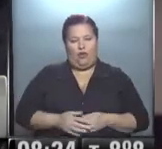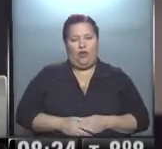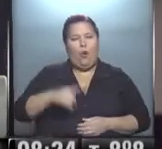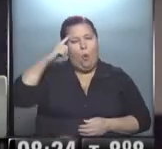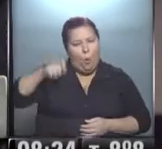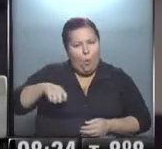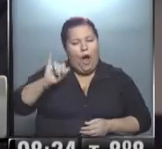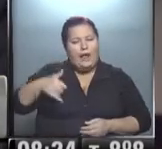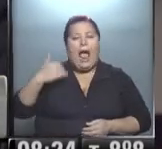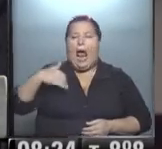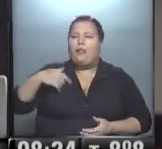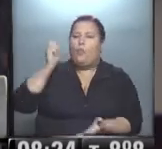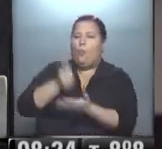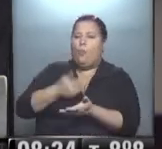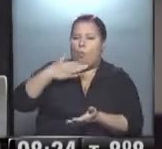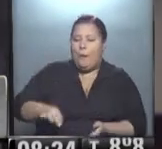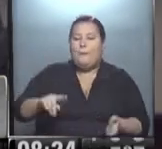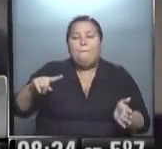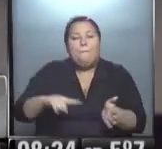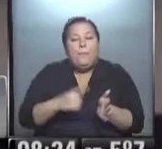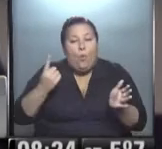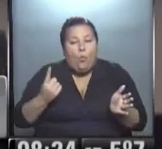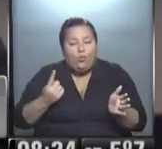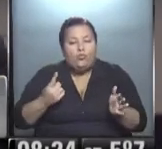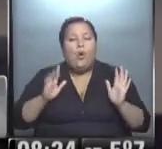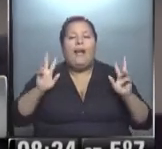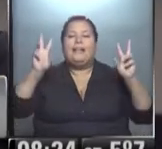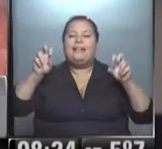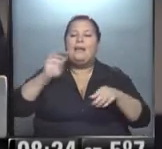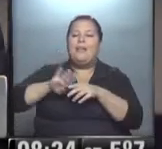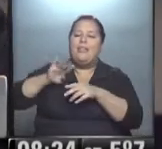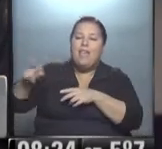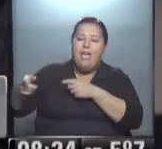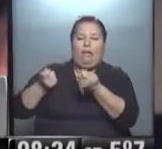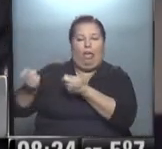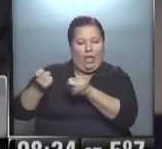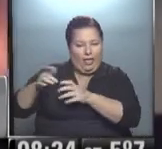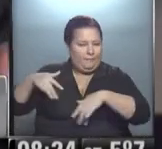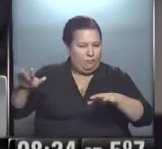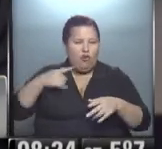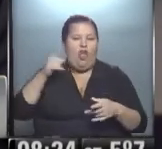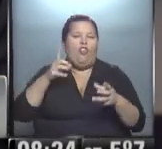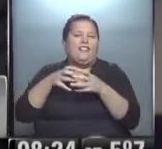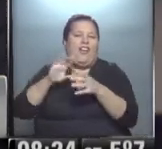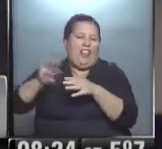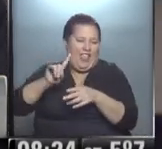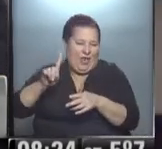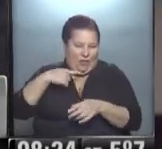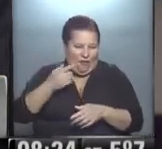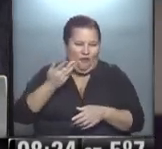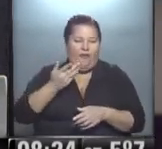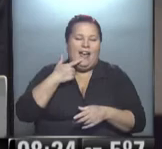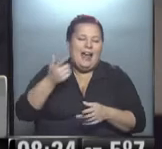reconoce argentina pago pero está la cuestión de los fondos buitres y demás bueno no los nombró como fondo buitre obviamente